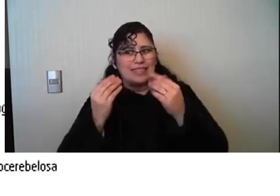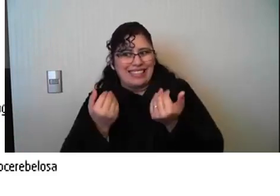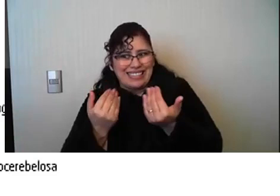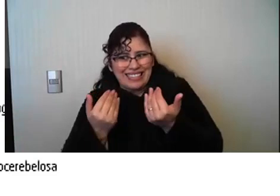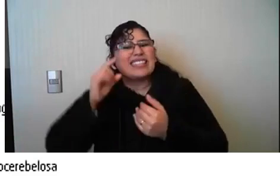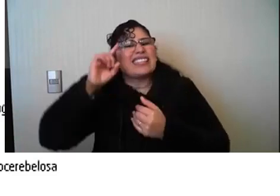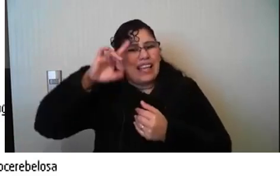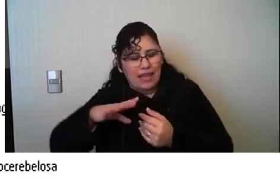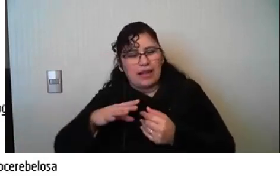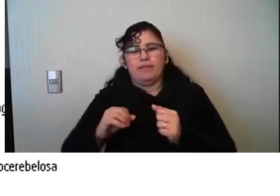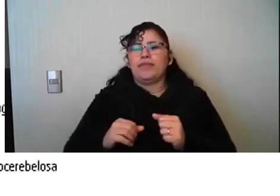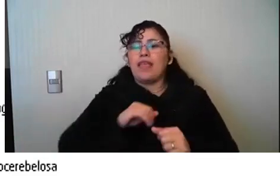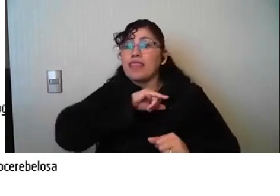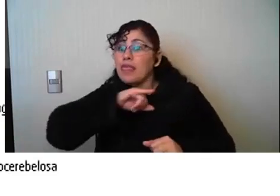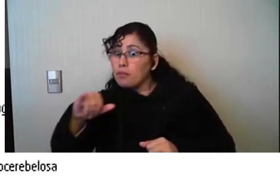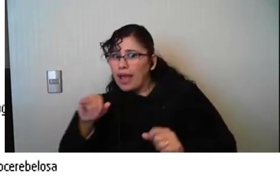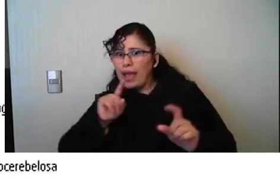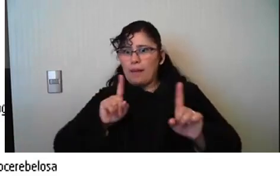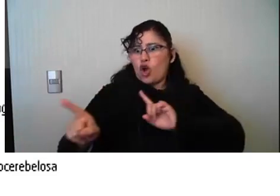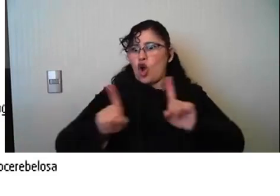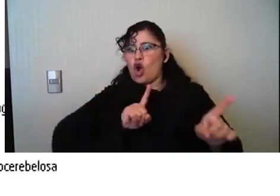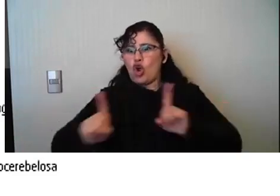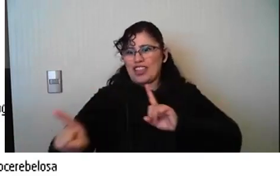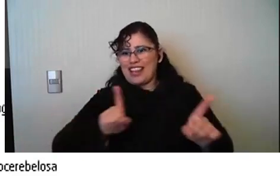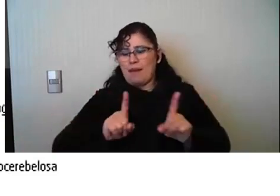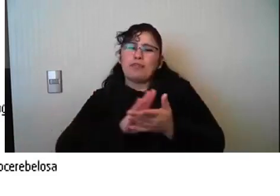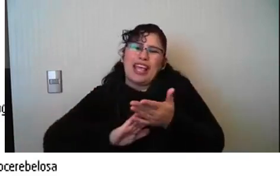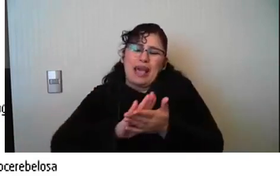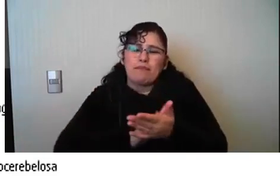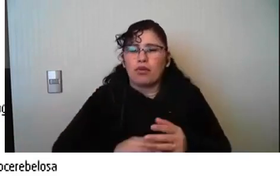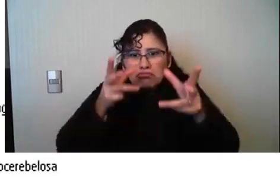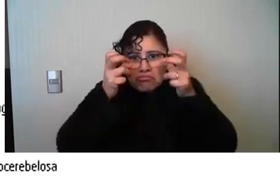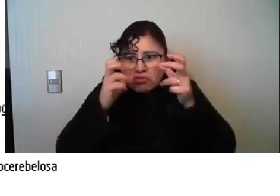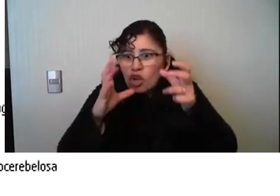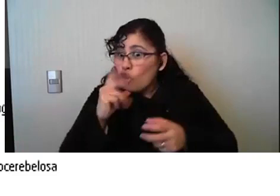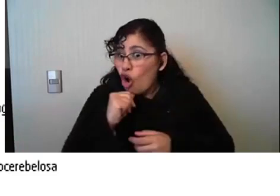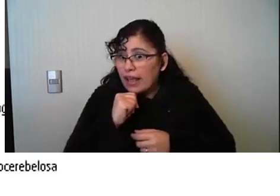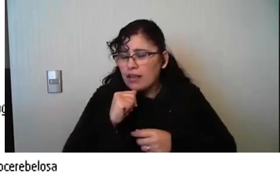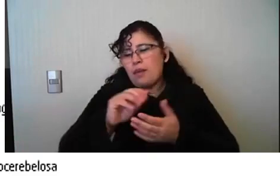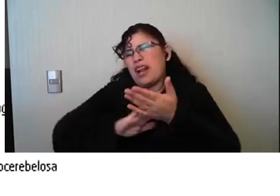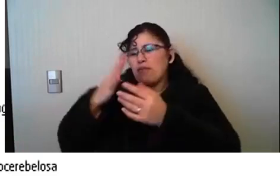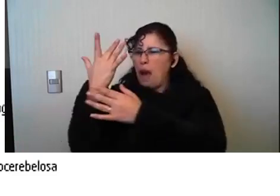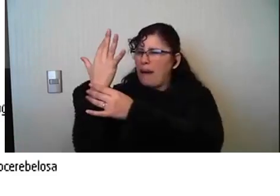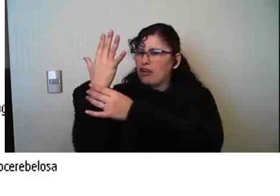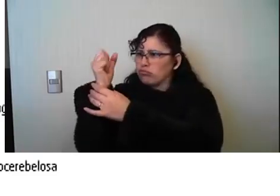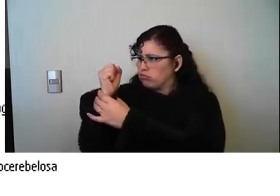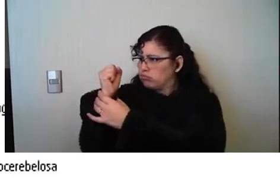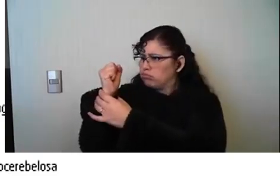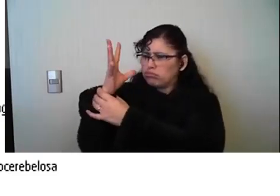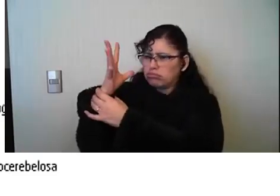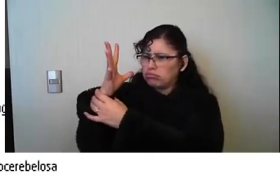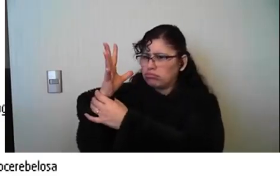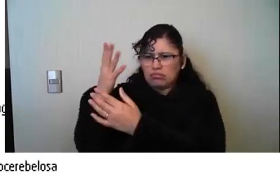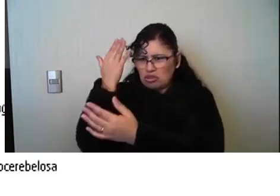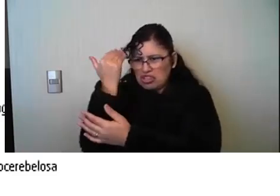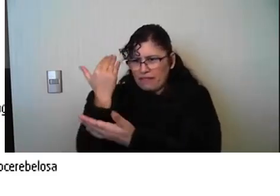función de coordinar. Porque si no sabe si está la mano abierta o cerrada, difícilmente se va a poder hacer